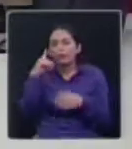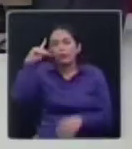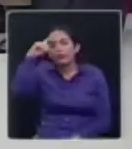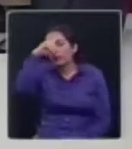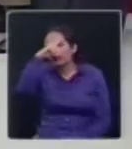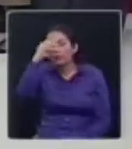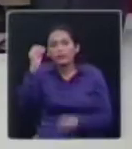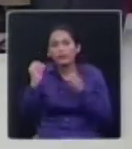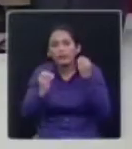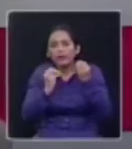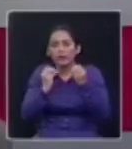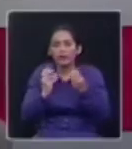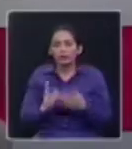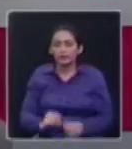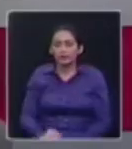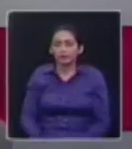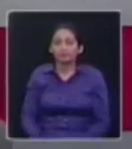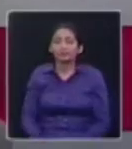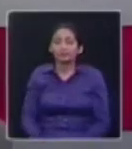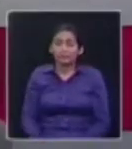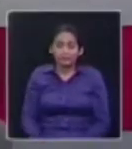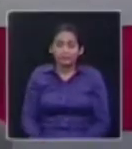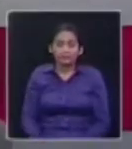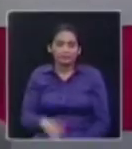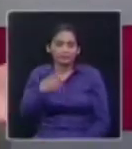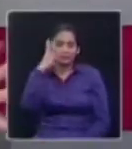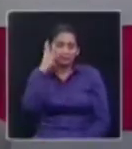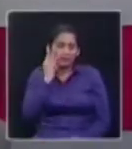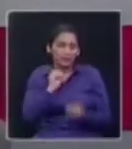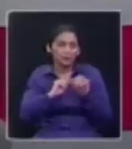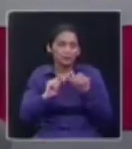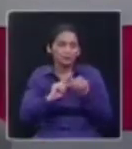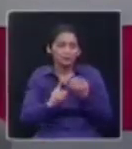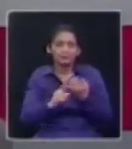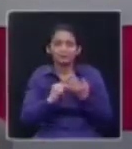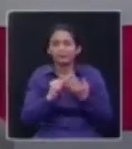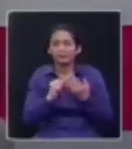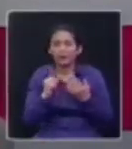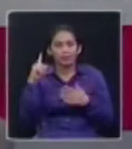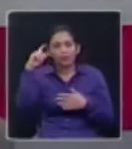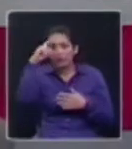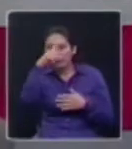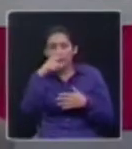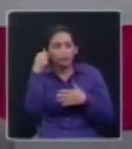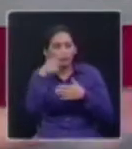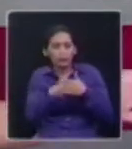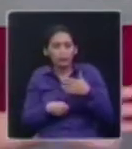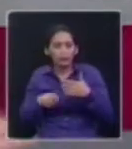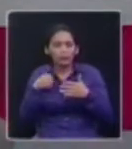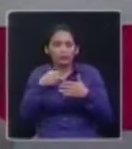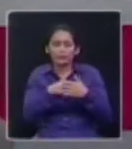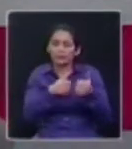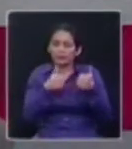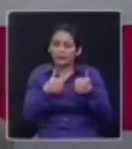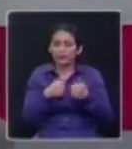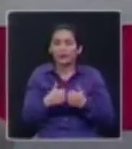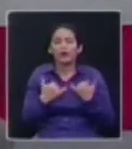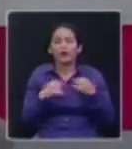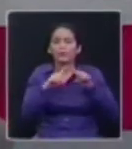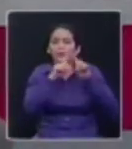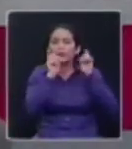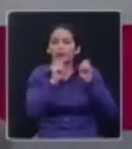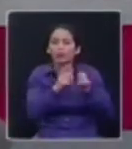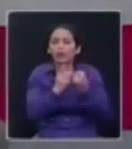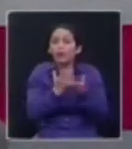dirección hay de todo un poco, experiencia, retos, pues temas muy interesantes en esta exposición. Ahora, la pregunta, ¿dónde y cuándo